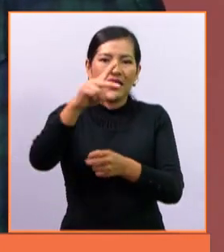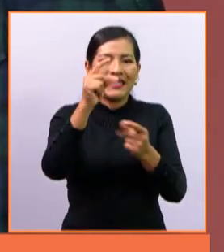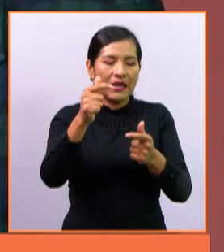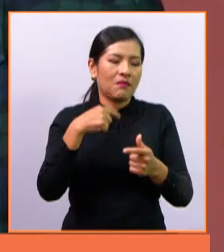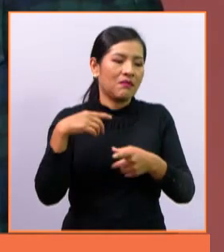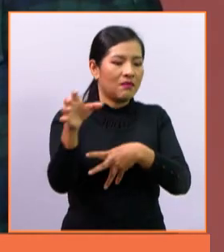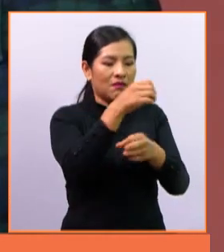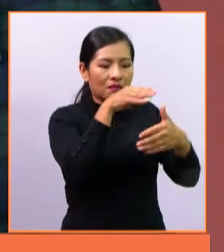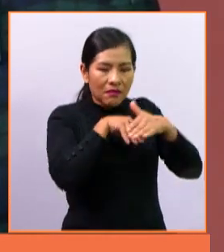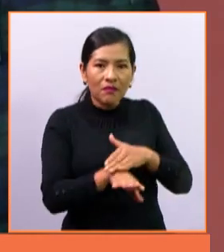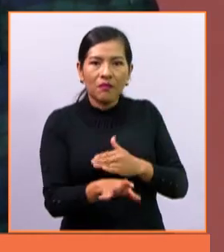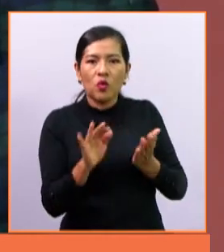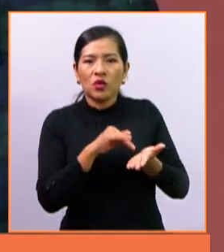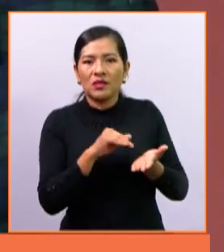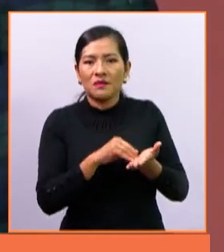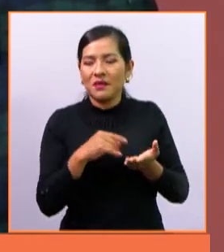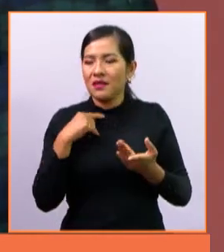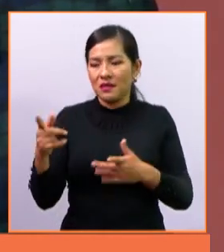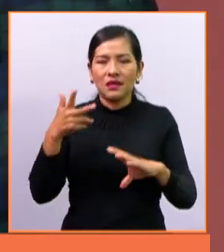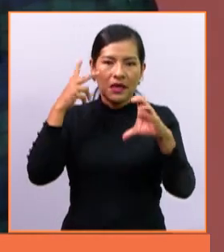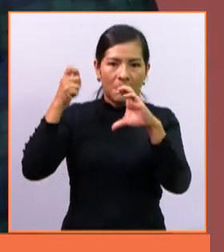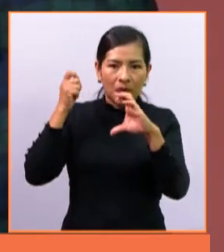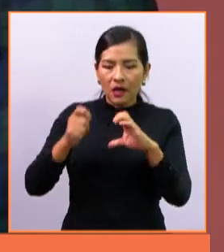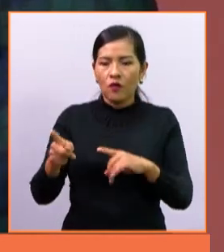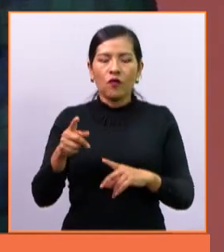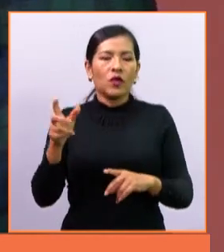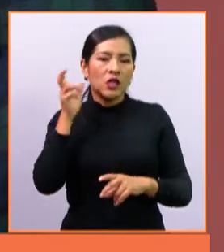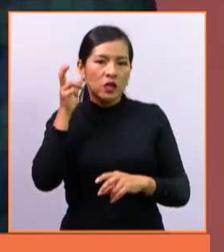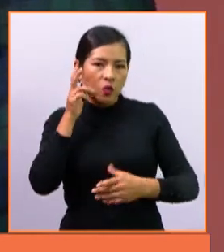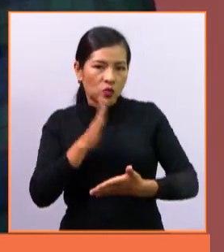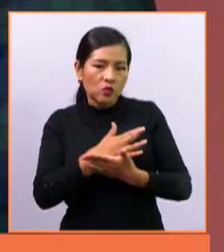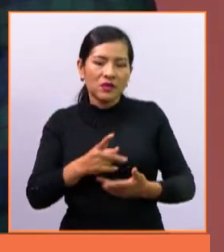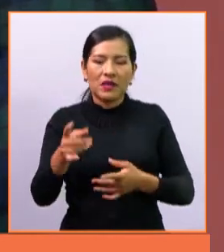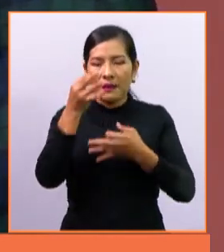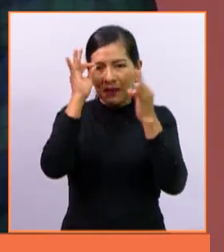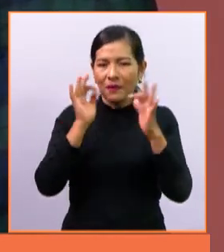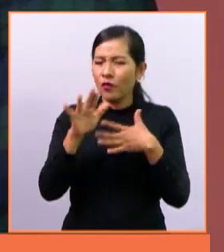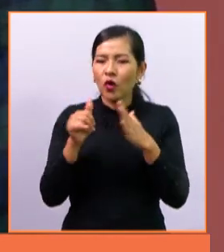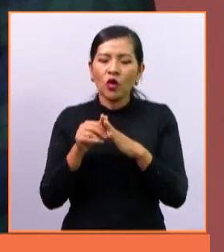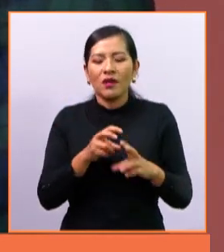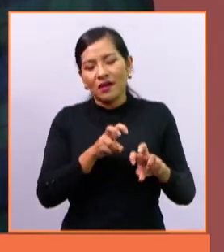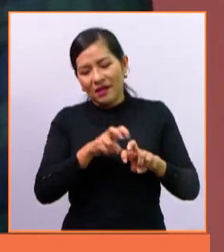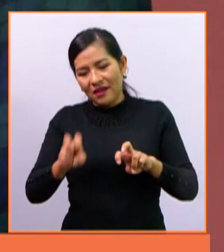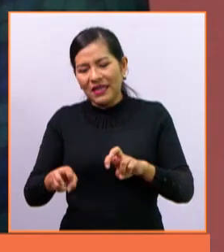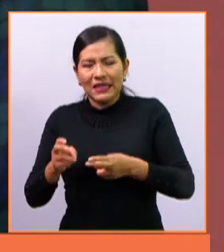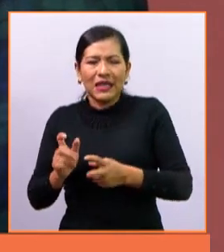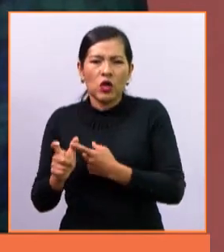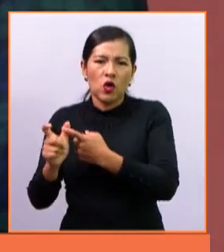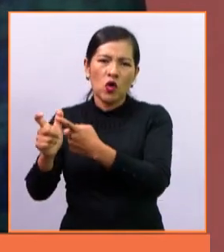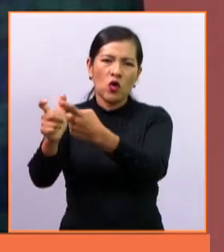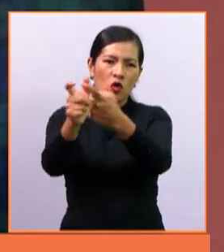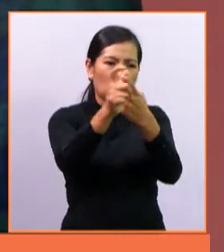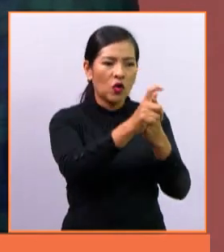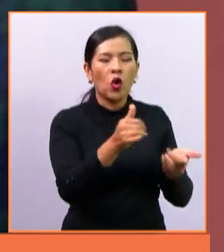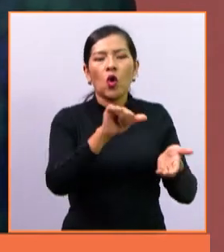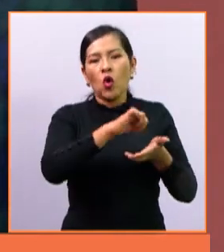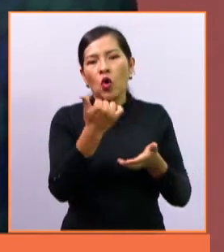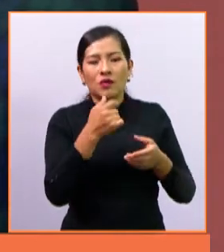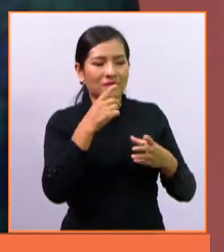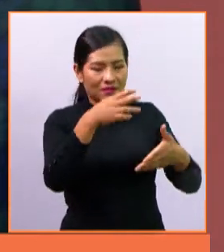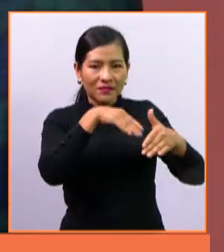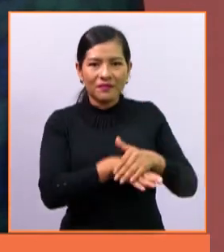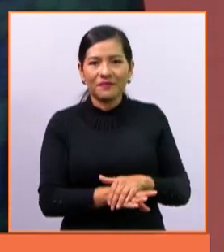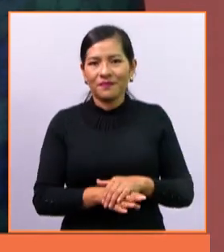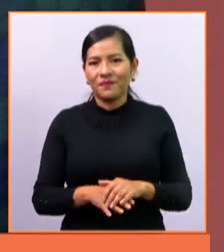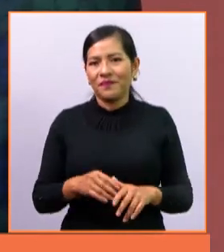el camarógrafo y el sonidista y el asistente y el maquillaje. Y todos teníamos que salir corriendo, dar la vuelta, entrar a la cabina otra vez. No.